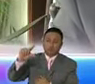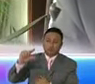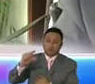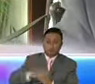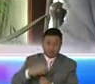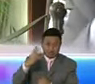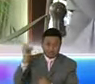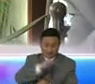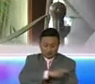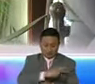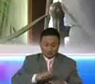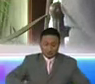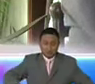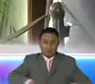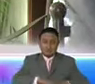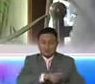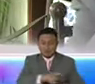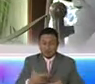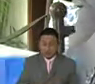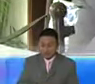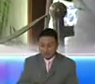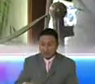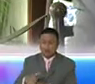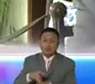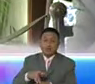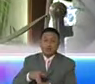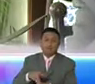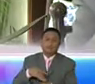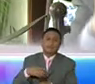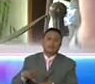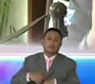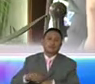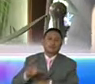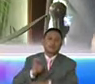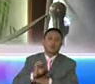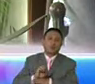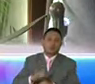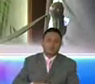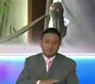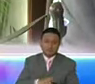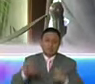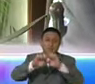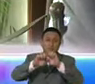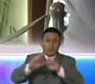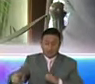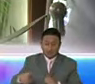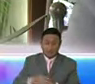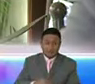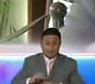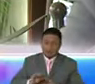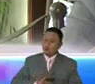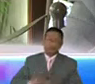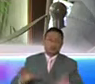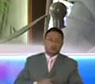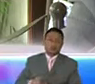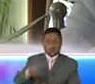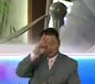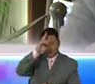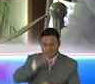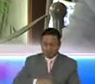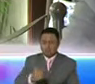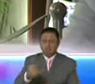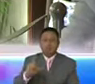que el Estado ecuatoriano asumió el riesgo del precio del petróleo, y las compañías petroleras no. Ellas con su